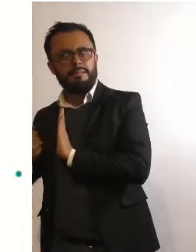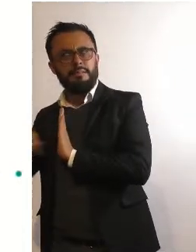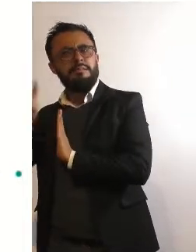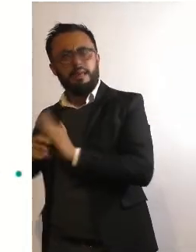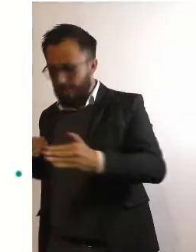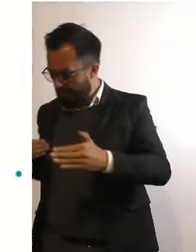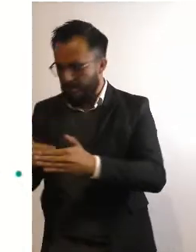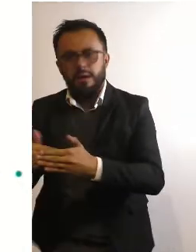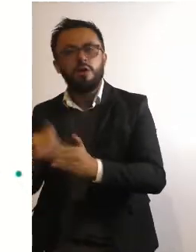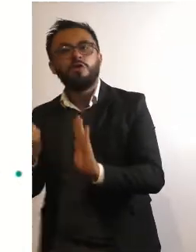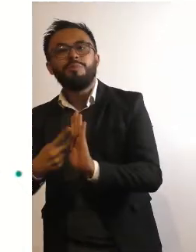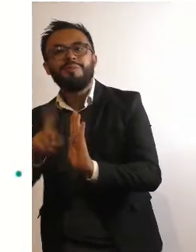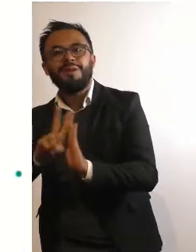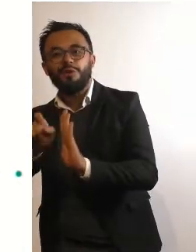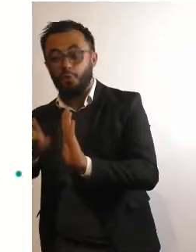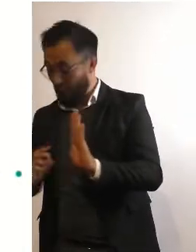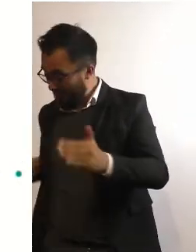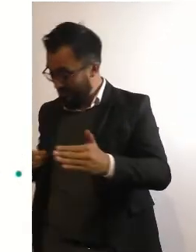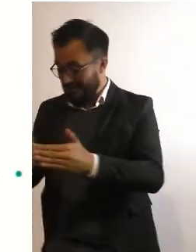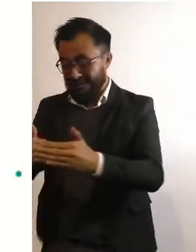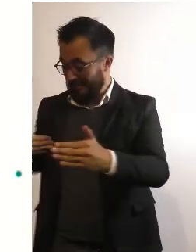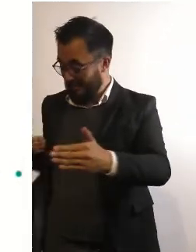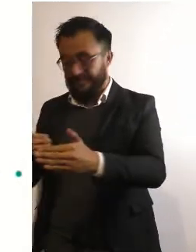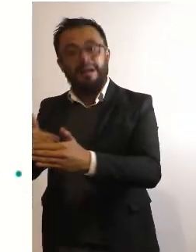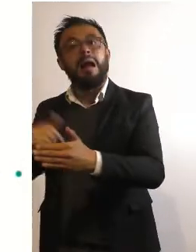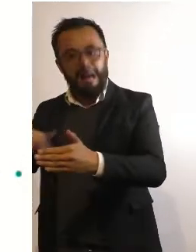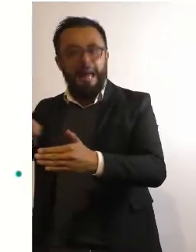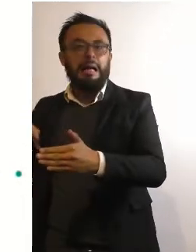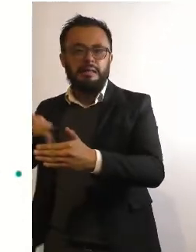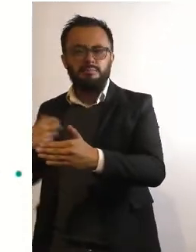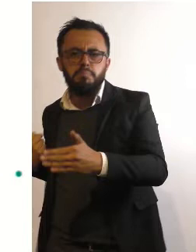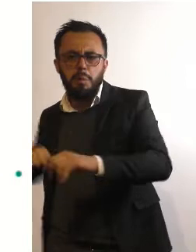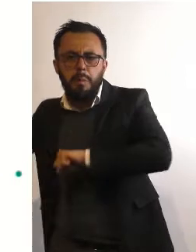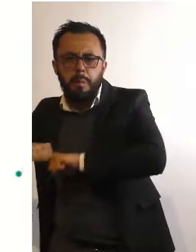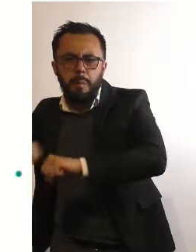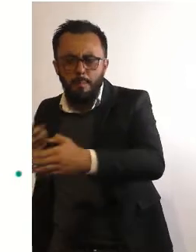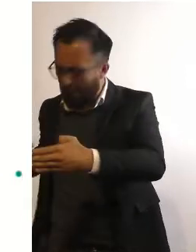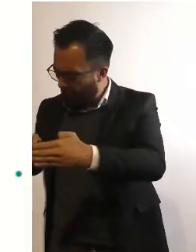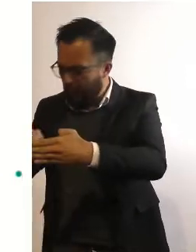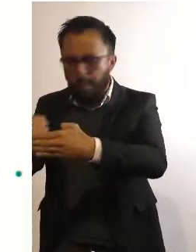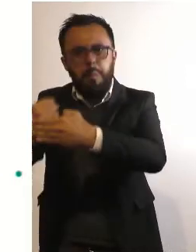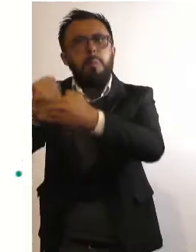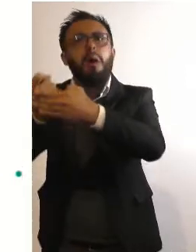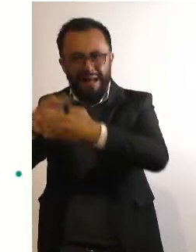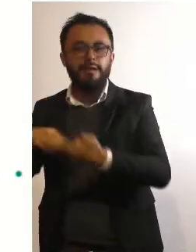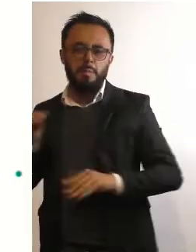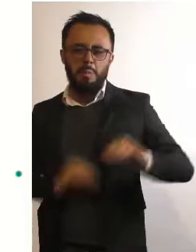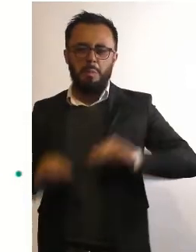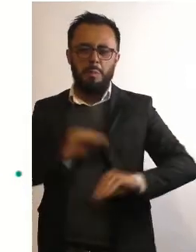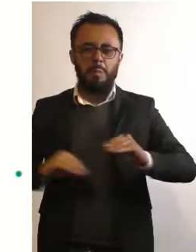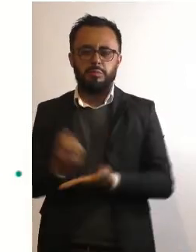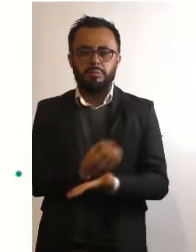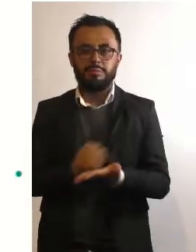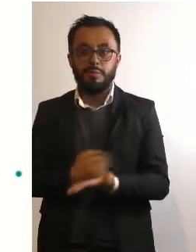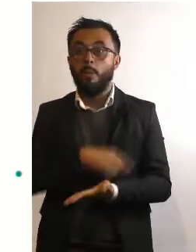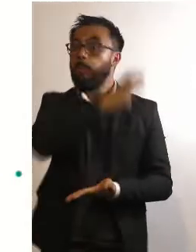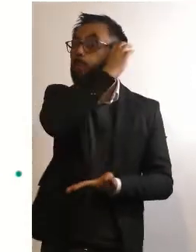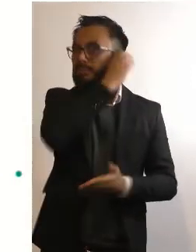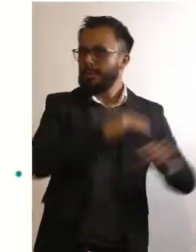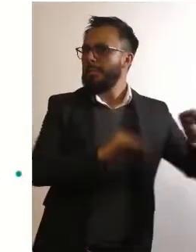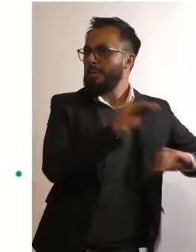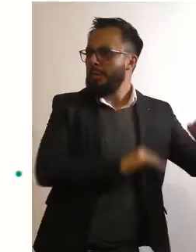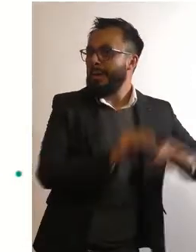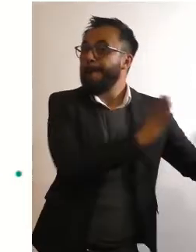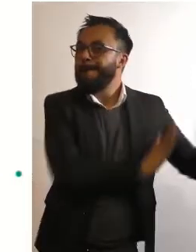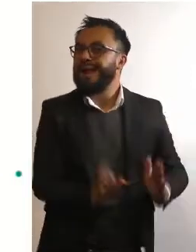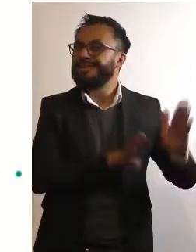el contexto para las presentaciones que hemos venido realizando. Ya en el momento que tengamos aprobado nuestro nuevo plan de desarrollo, pues